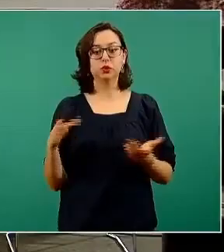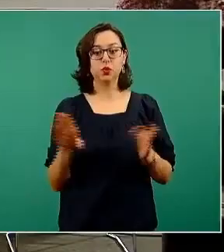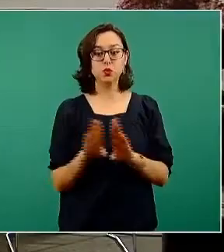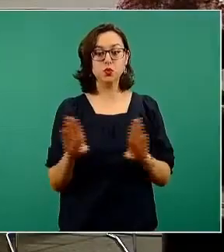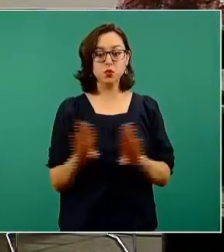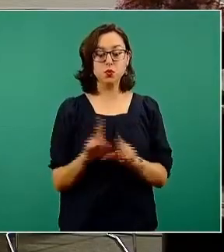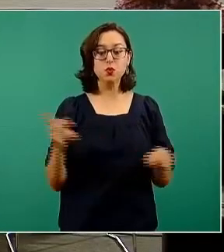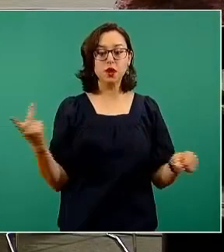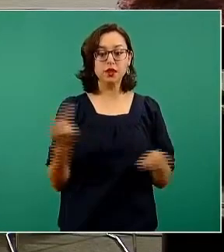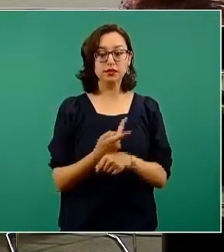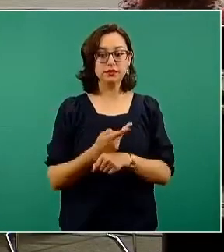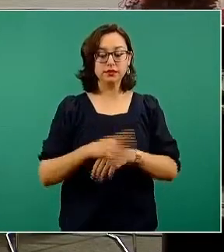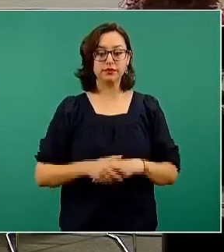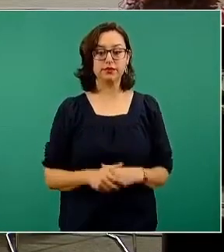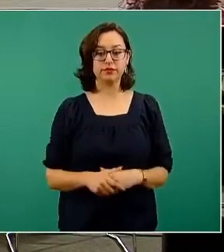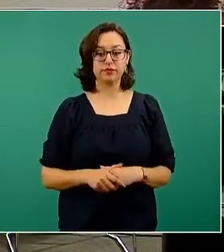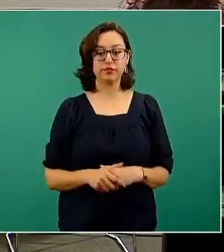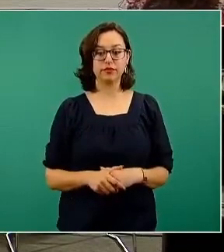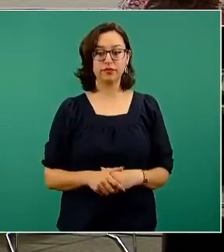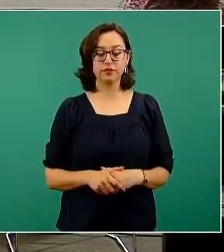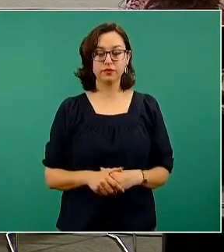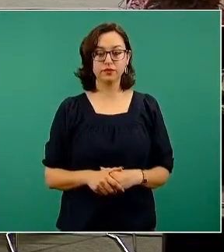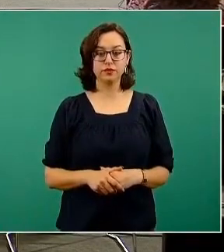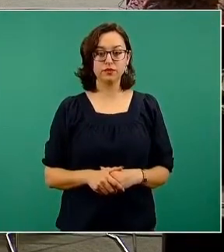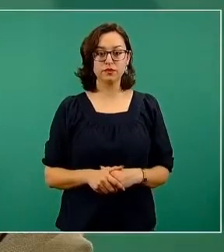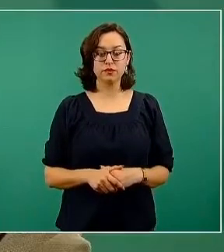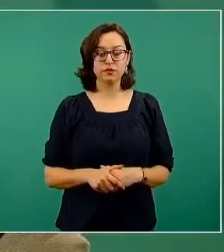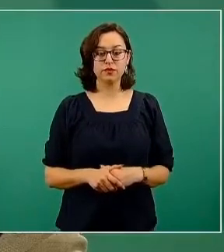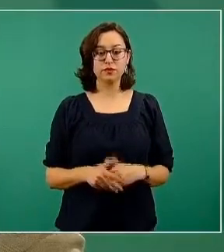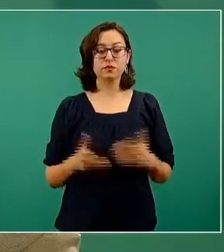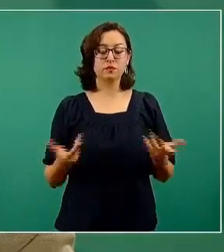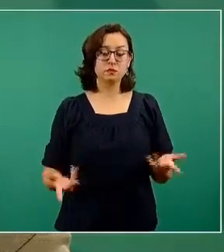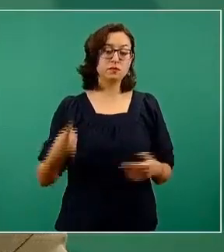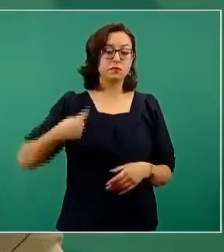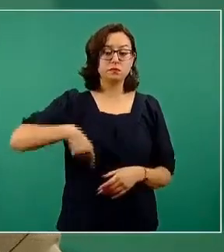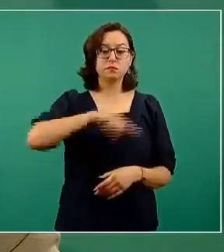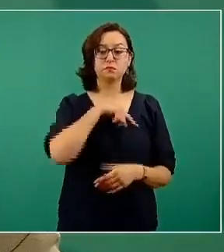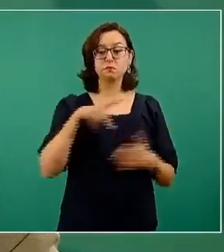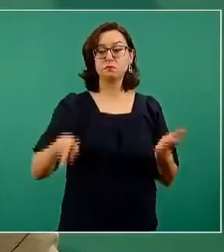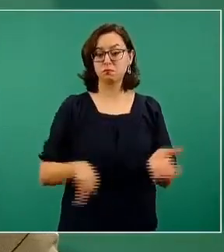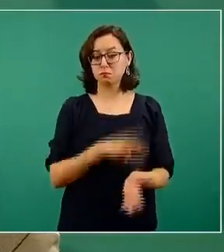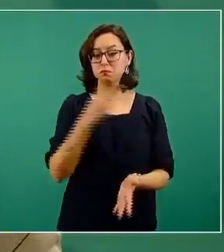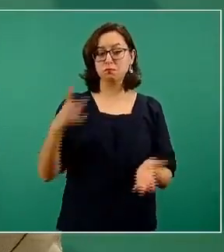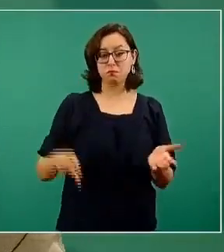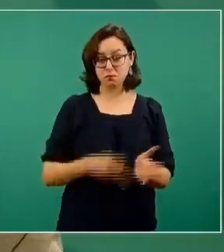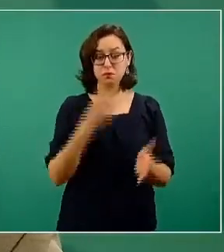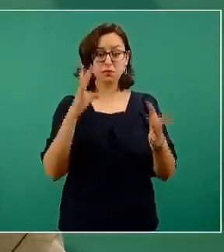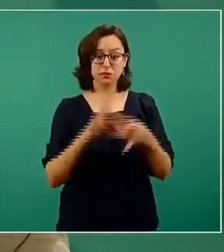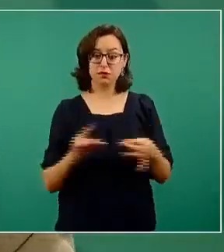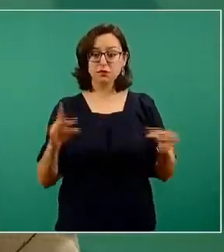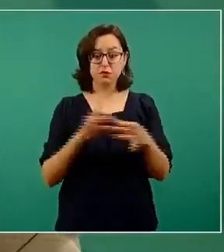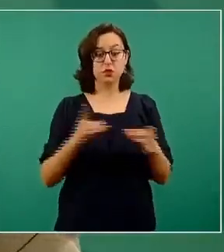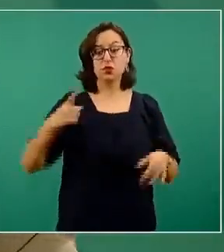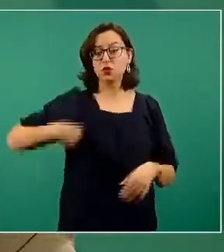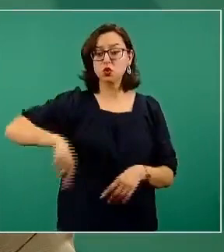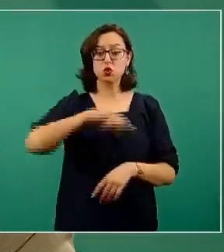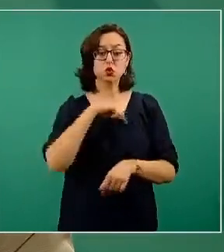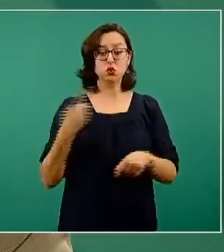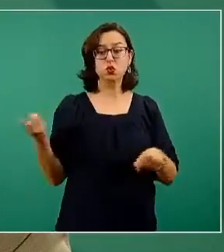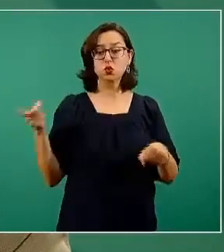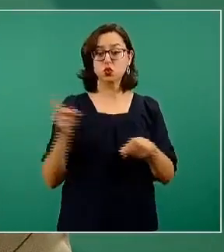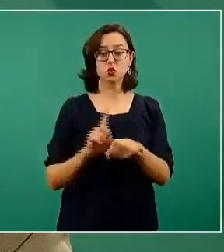eso lo hemos platicado mucho. Tenemos tenemos reunión todos los días